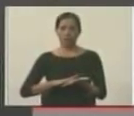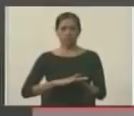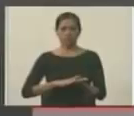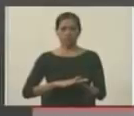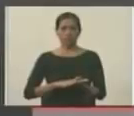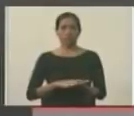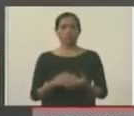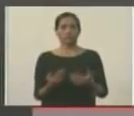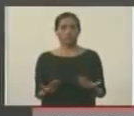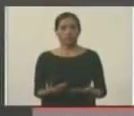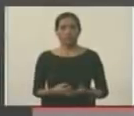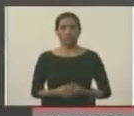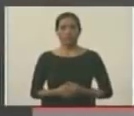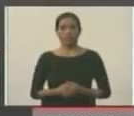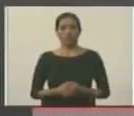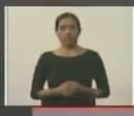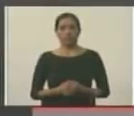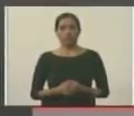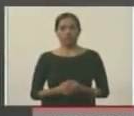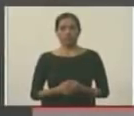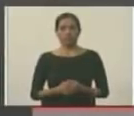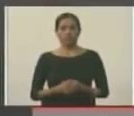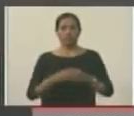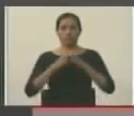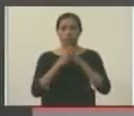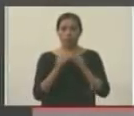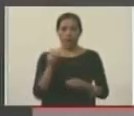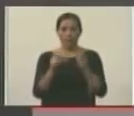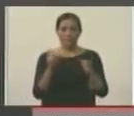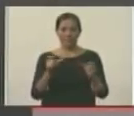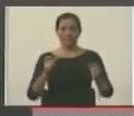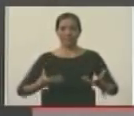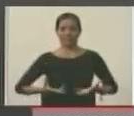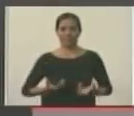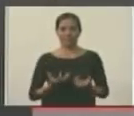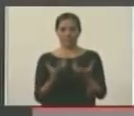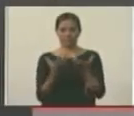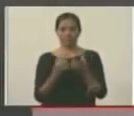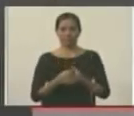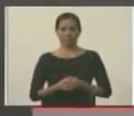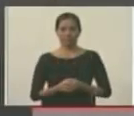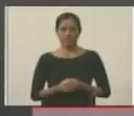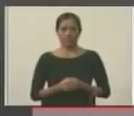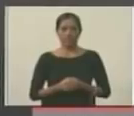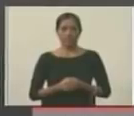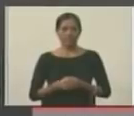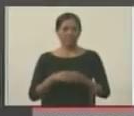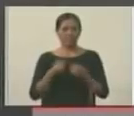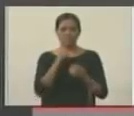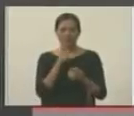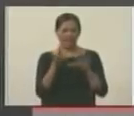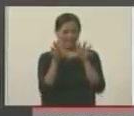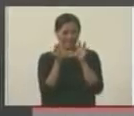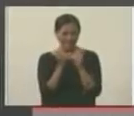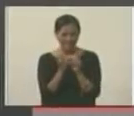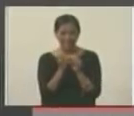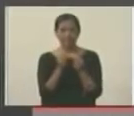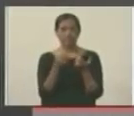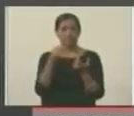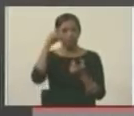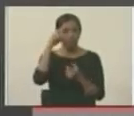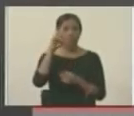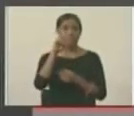de todo lo destruido, quemado, dañado por los ataques terroristas de los días